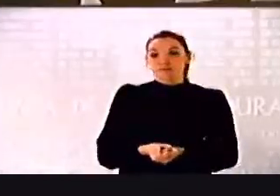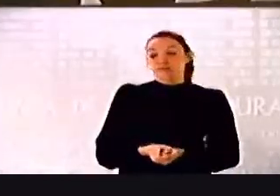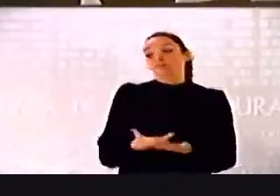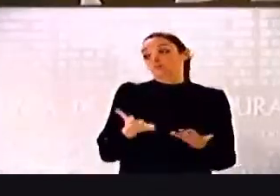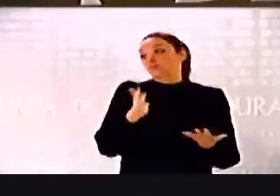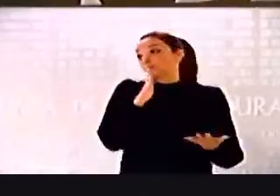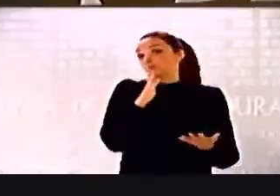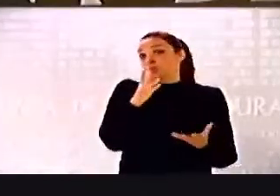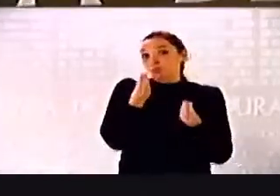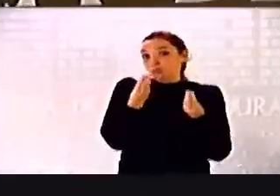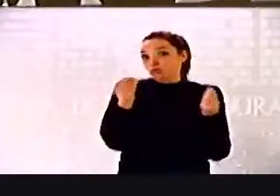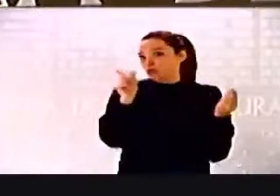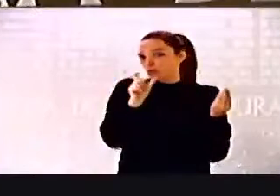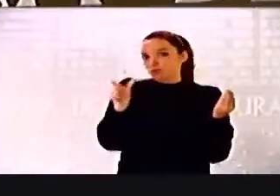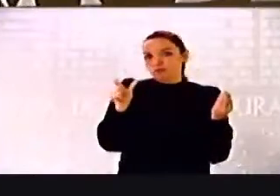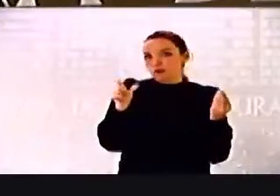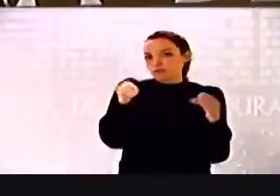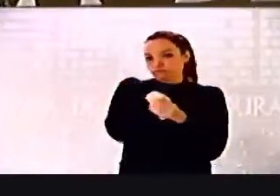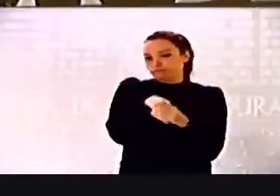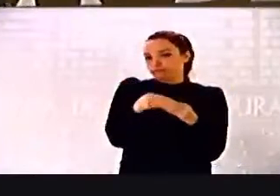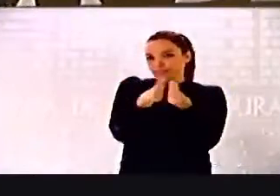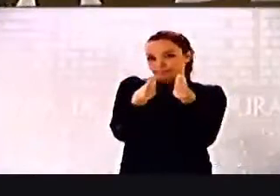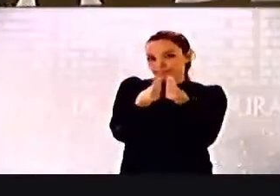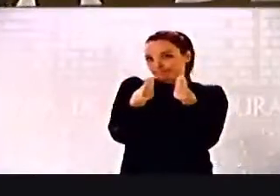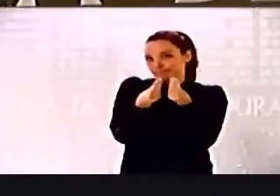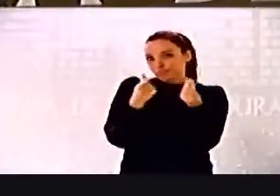personas ingresadas,